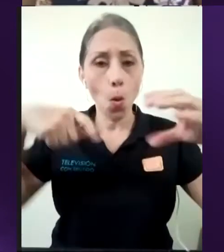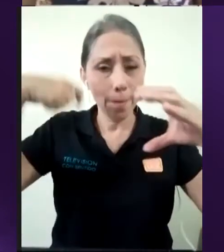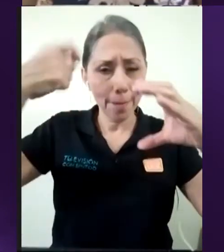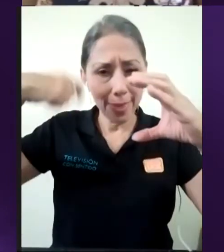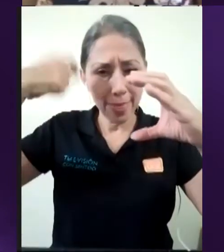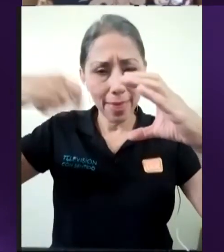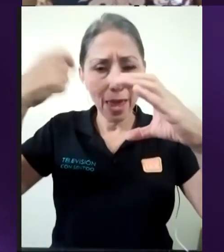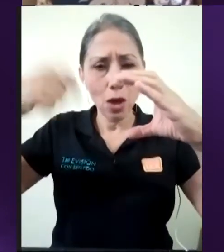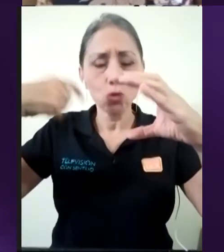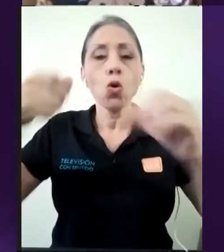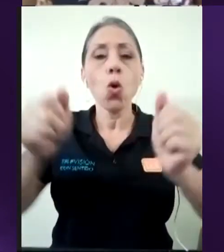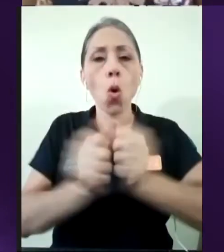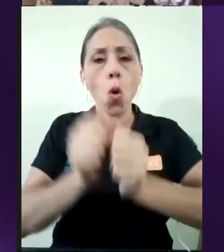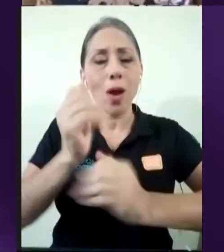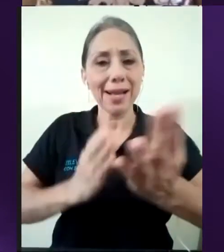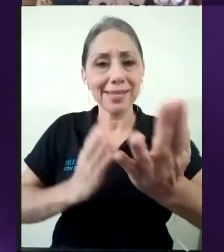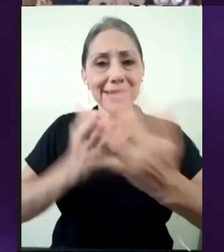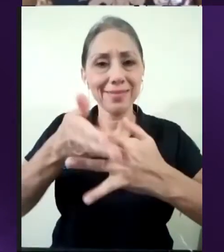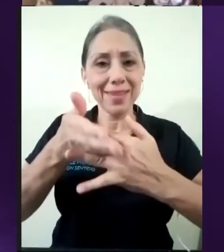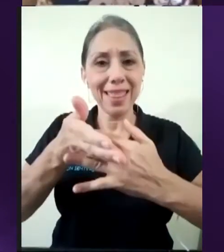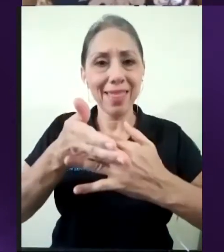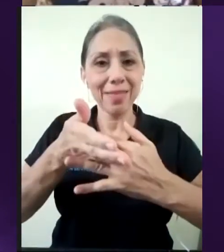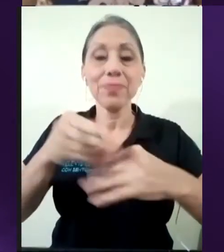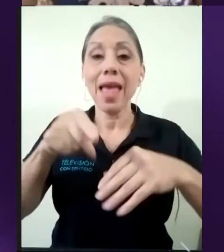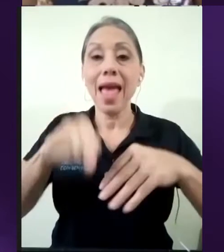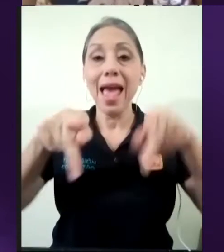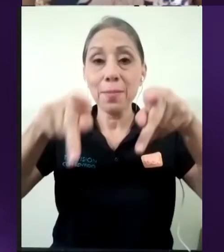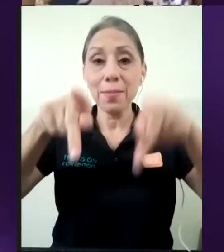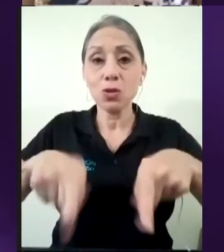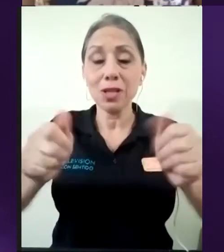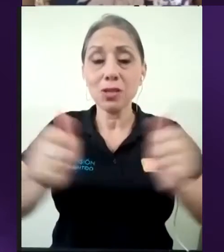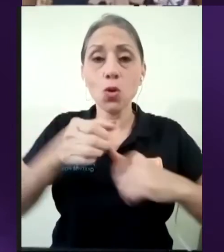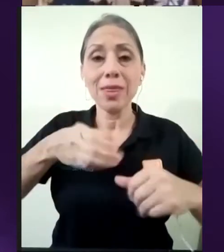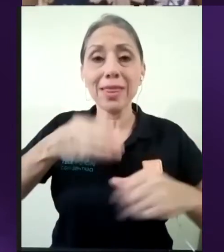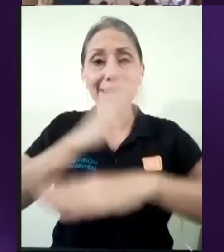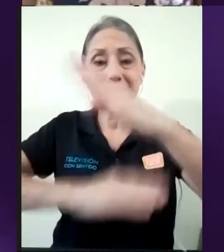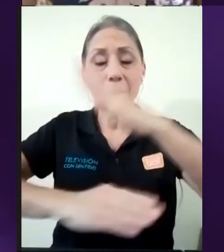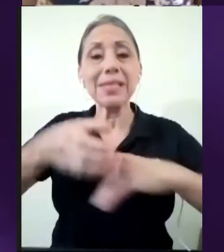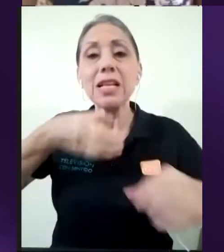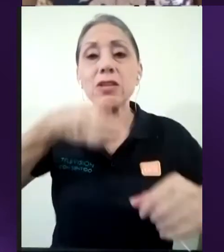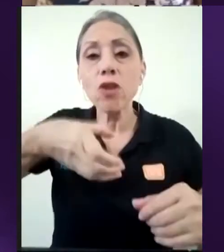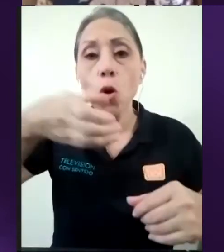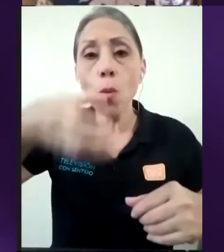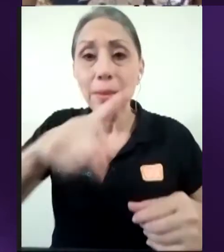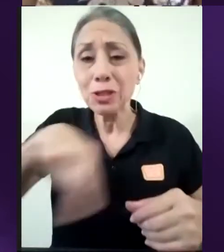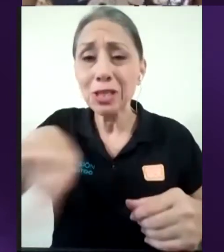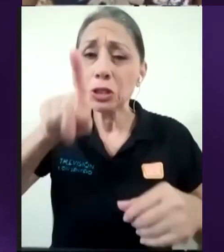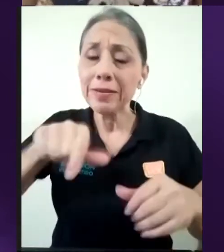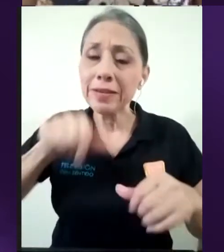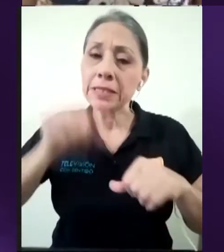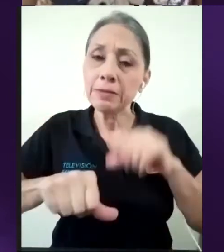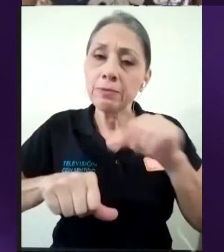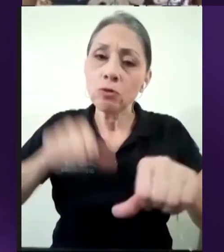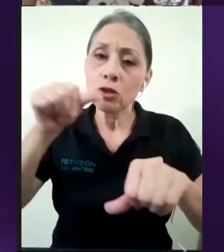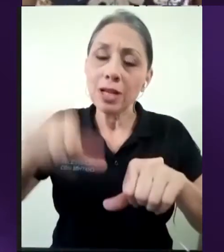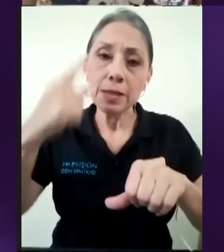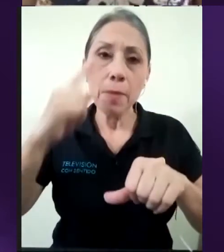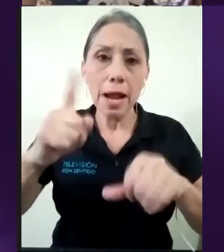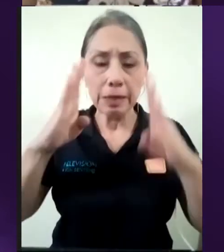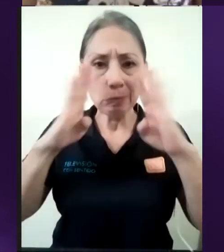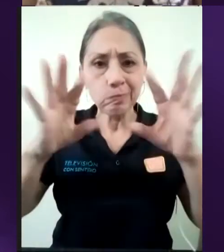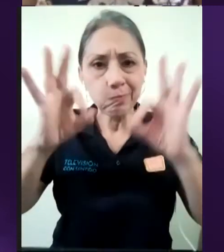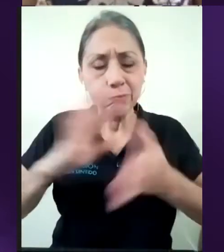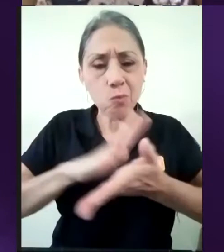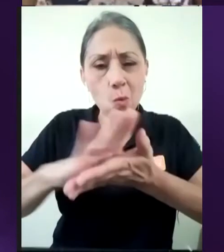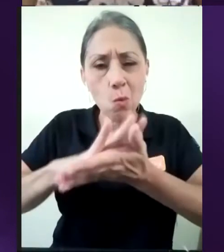donde recomendamos a las personas con discapacidad redoblar esos esfuerzos. Señalo brevemente